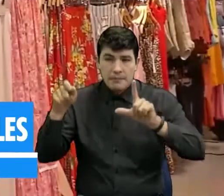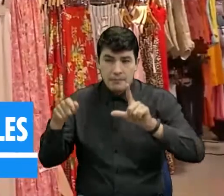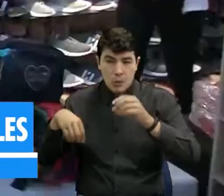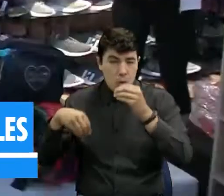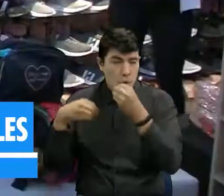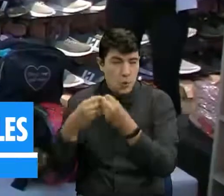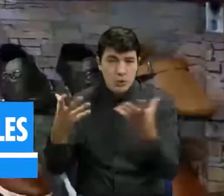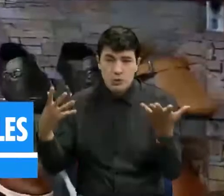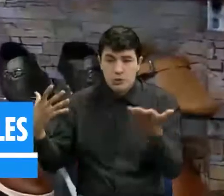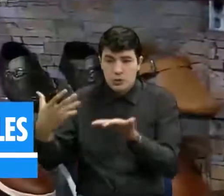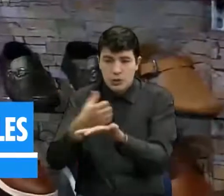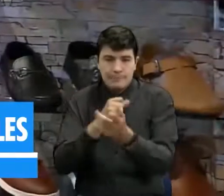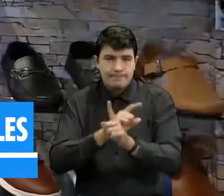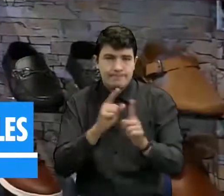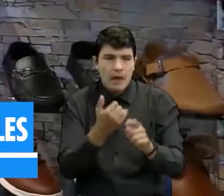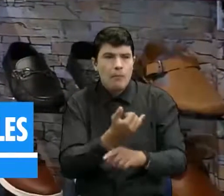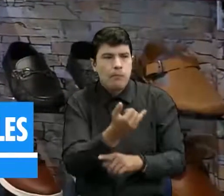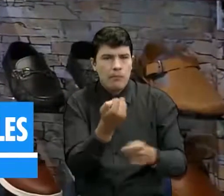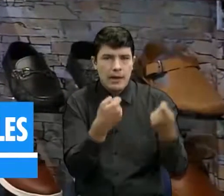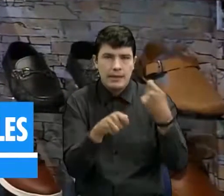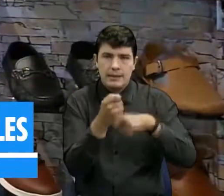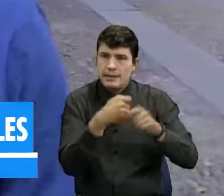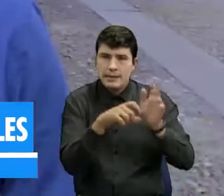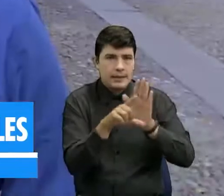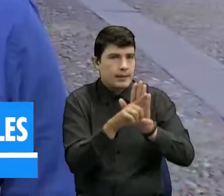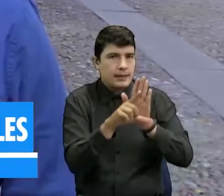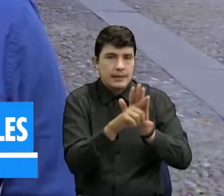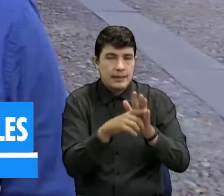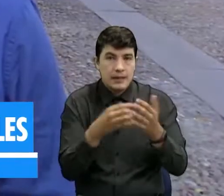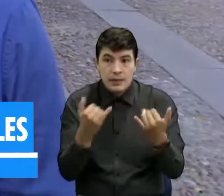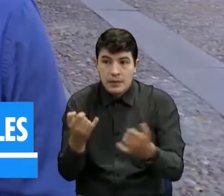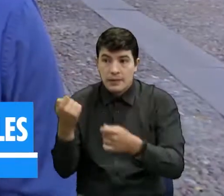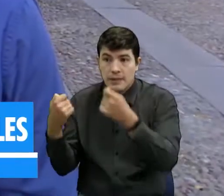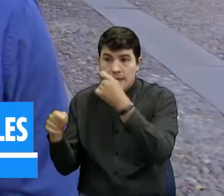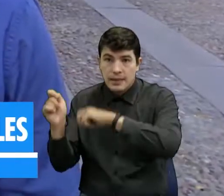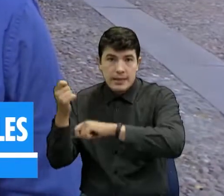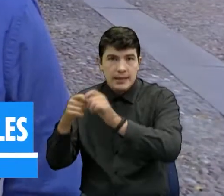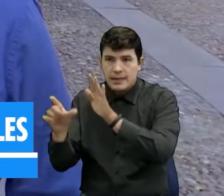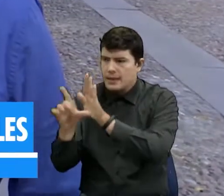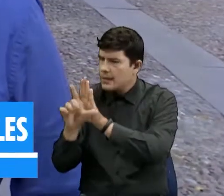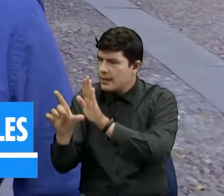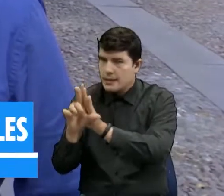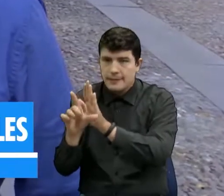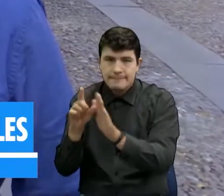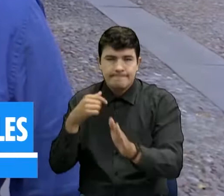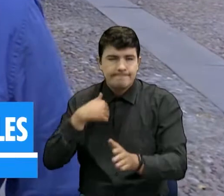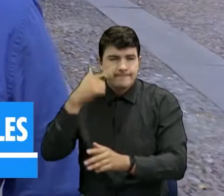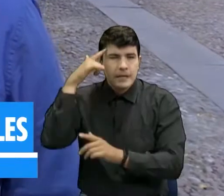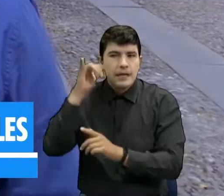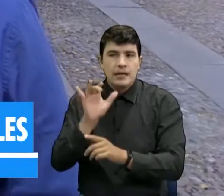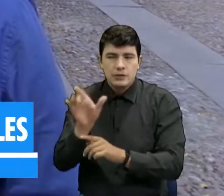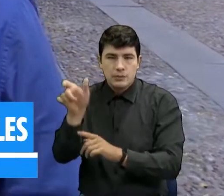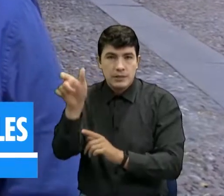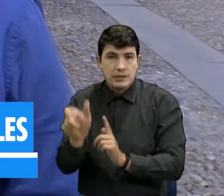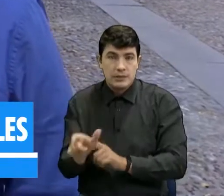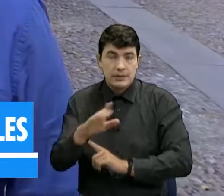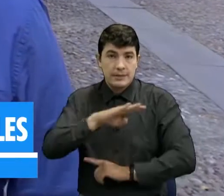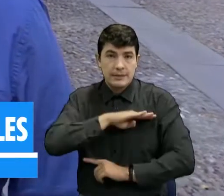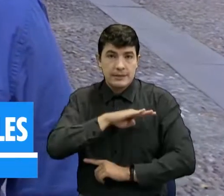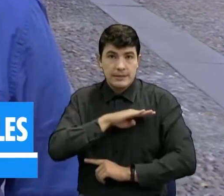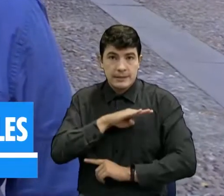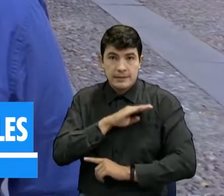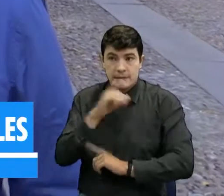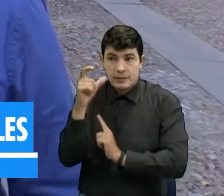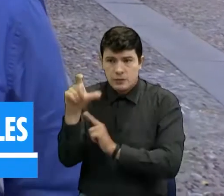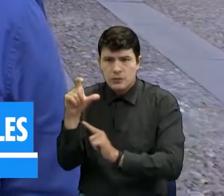como consecuencia del alto número de negocios informales. Bueno, el tema de los vendedores informales, yo creo que el señor alcalde debe tomar unas medidas